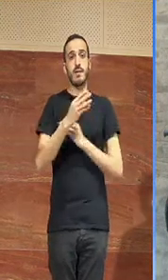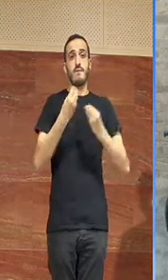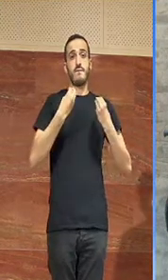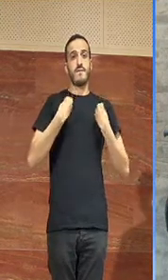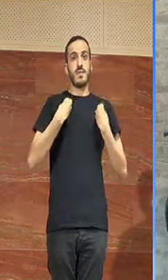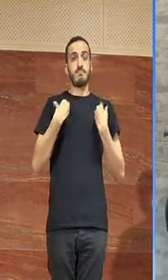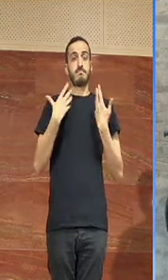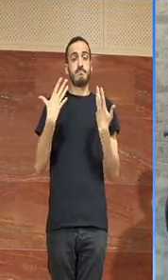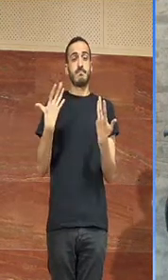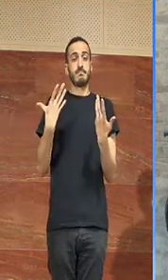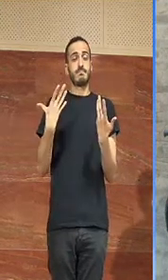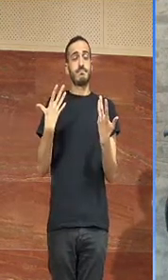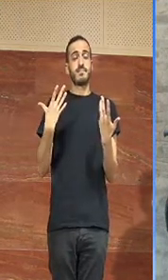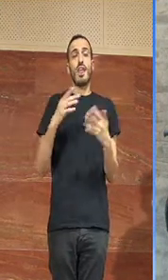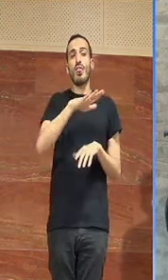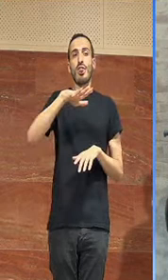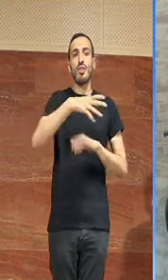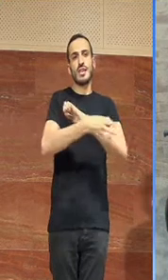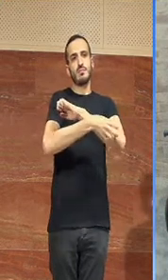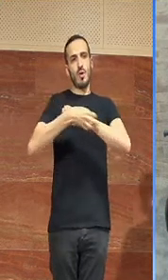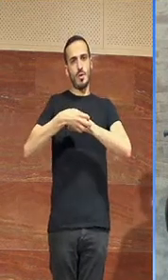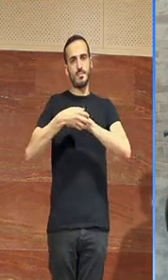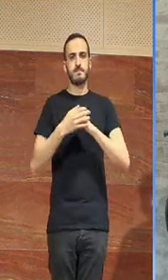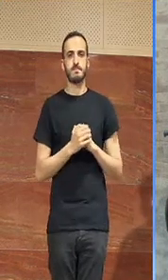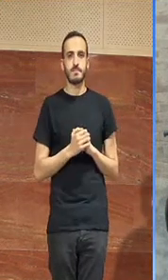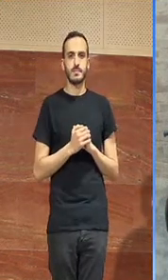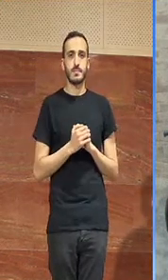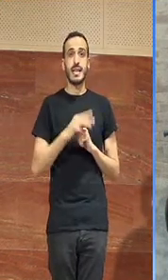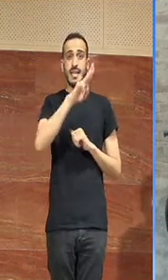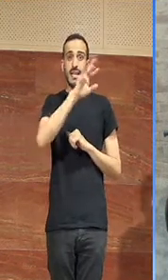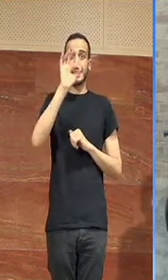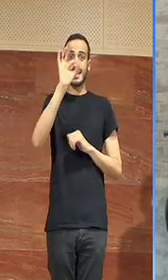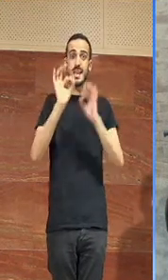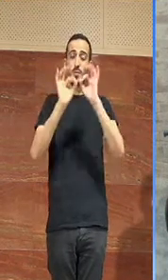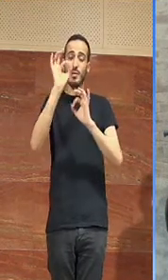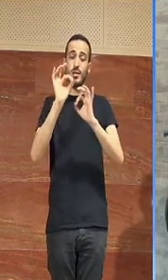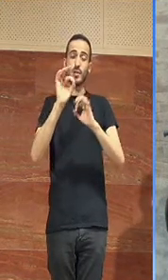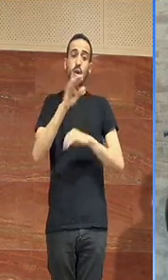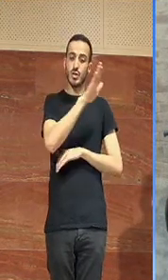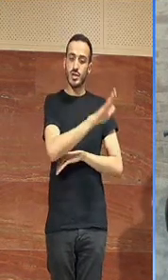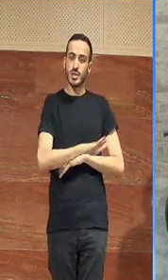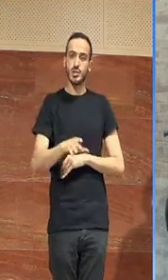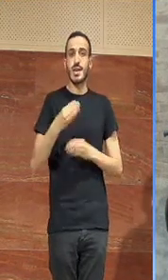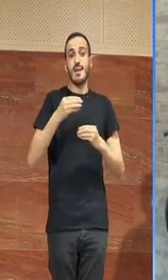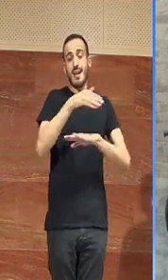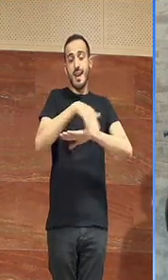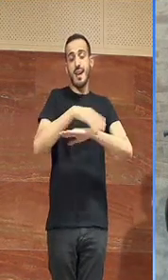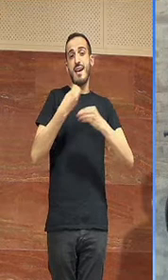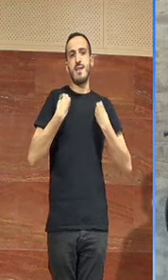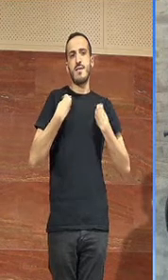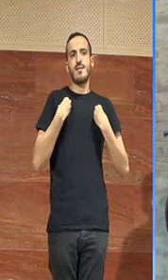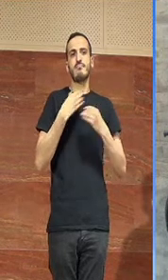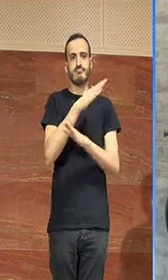vive en los tugurios. Según UNICEF, el 30% de los niños de la calle tiene alguna discapacidad.